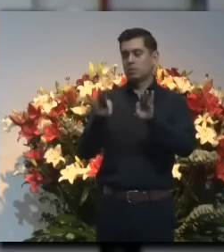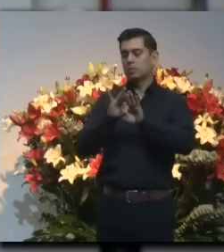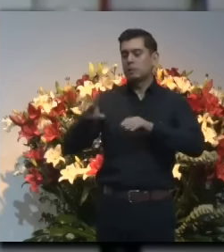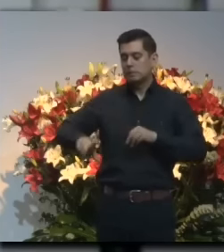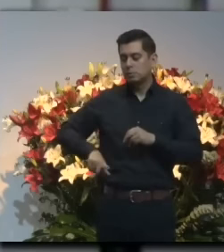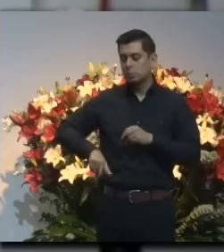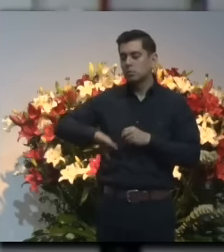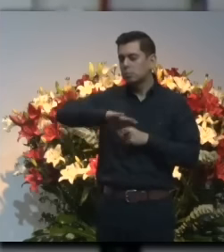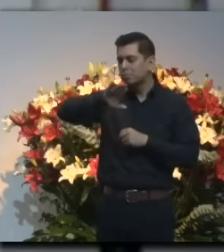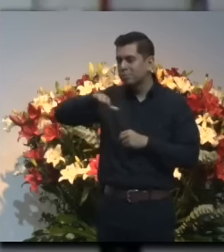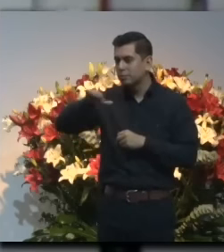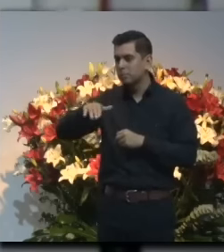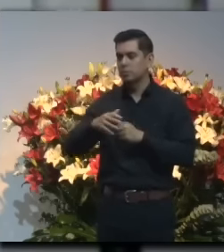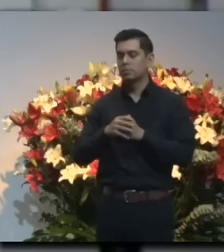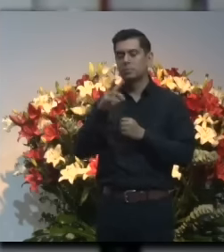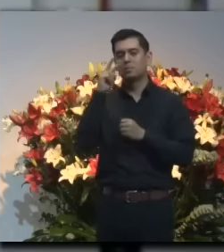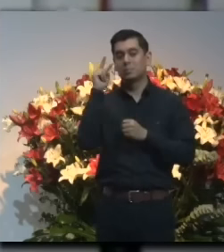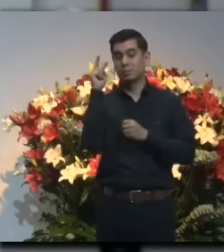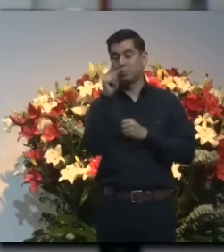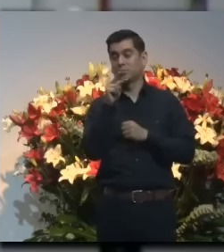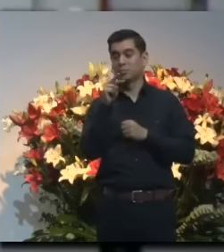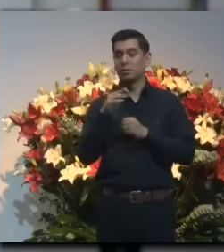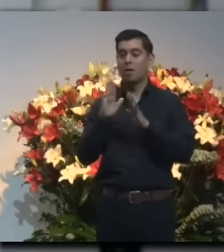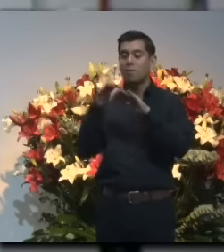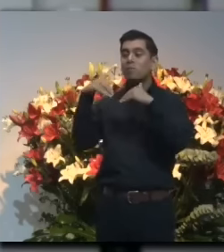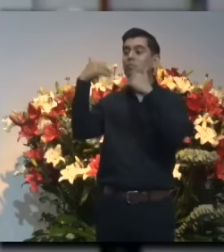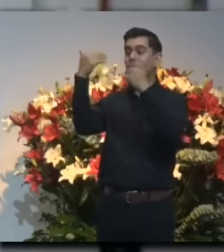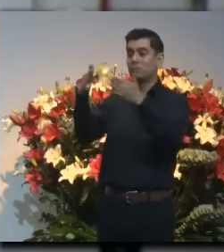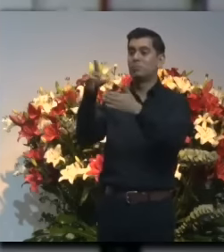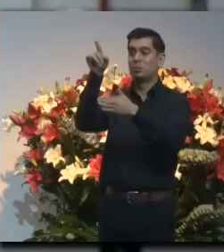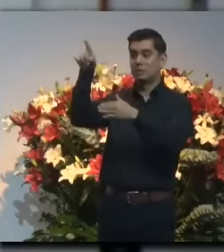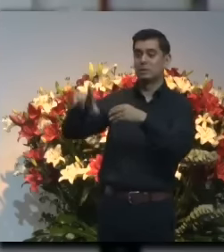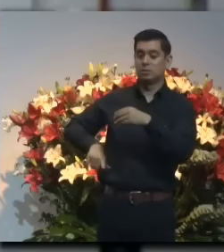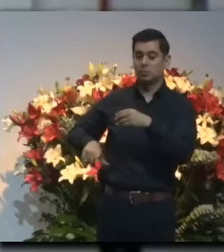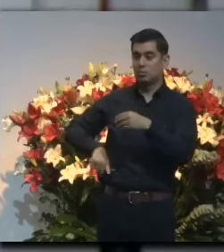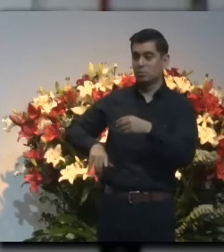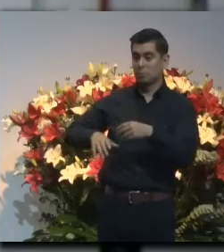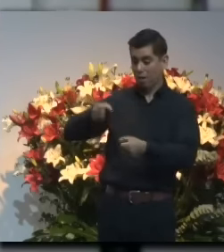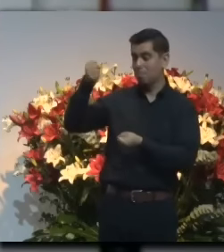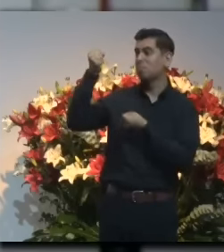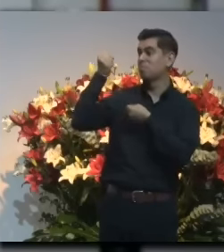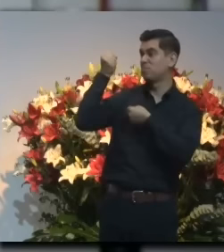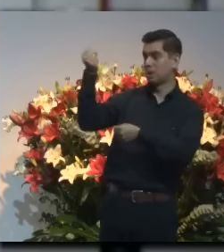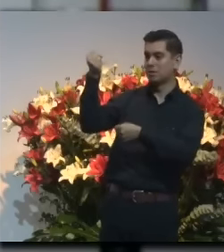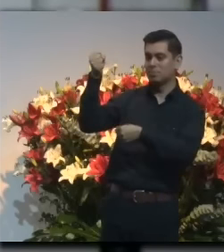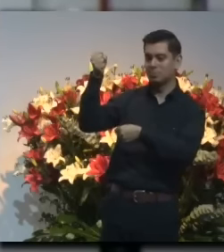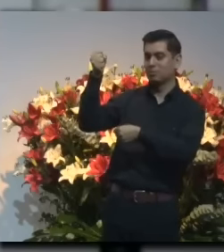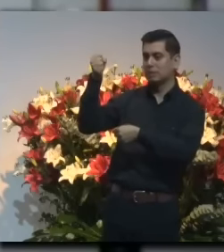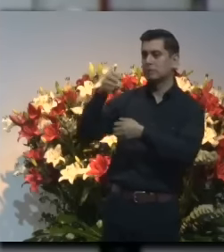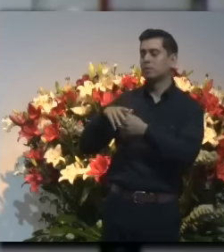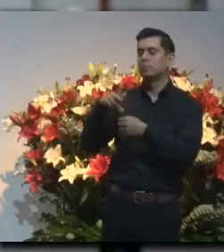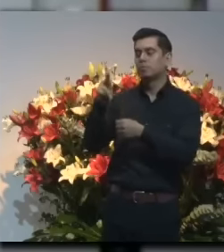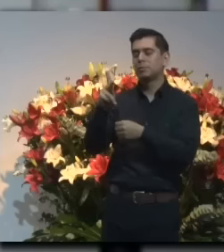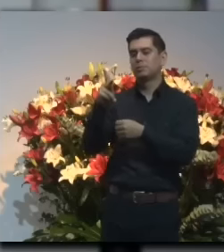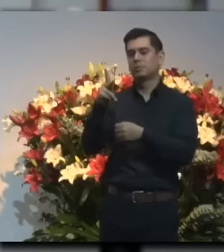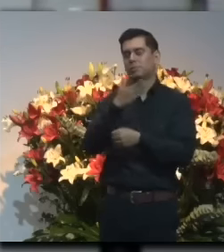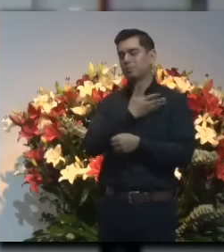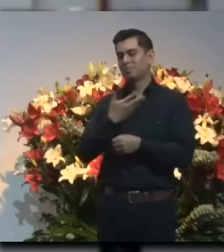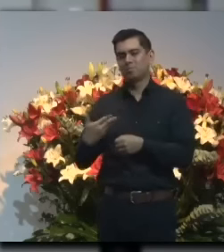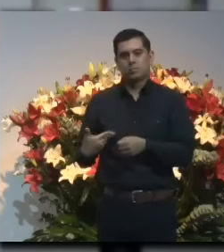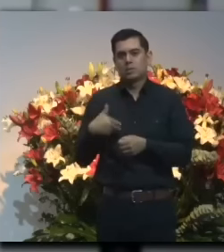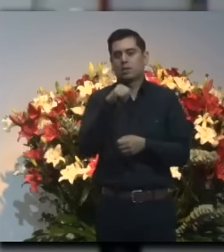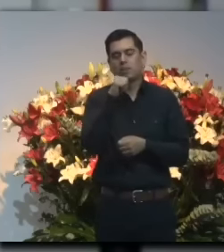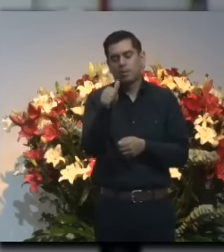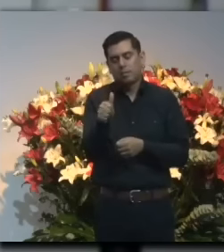Vimos a Ceci afuera de Palacio Nacional ofreciéndole una pala del poder al presidente y pues obviamente ni le abrió la puerta de